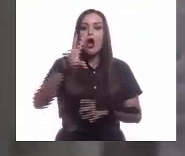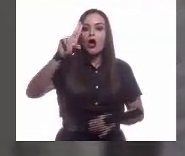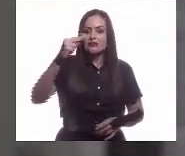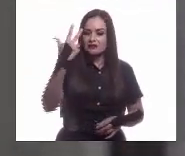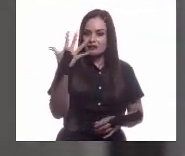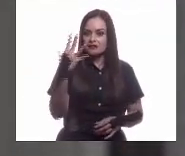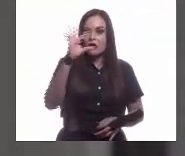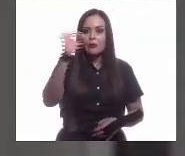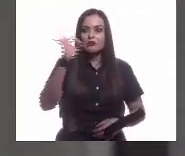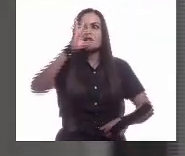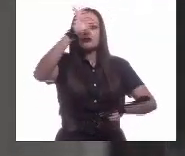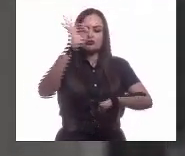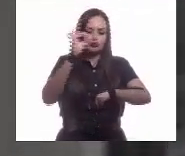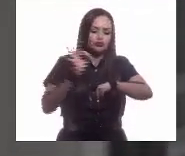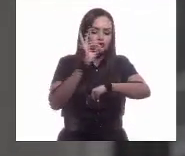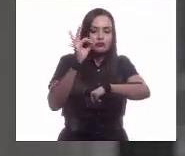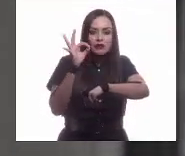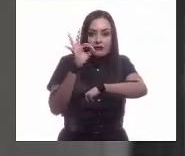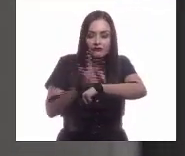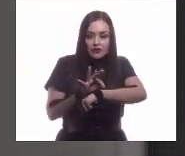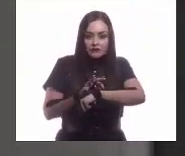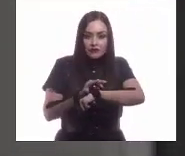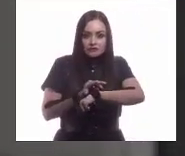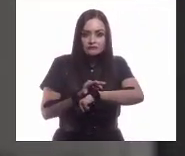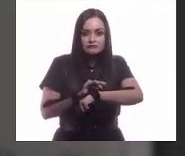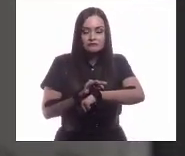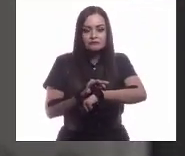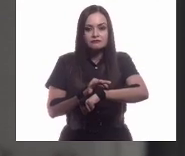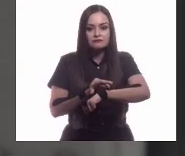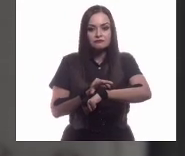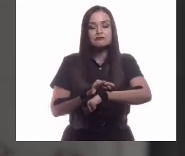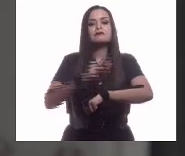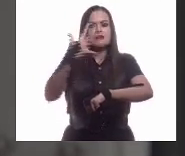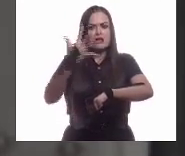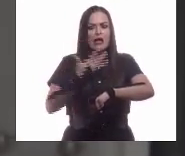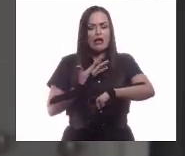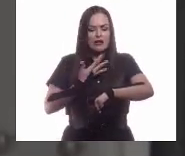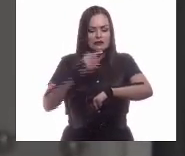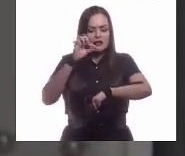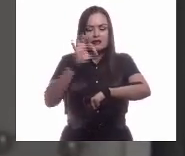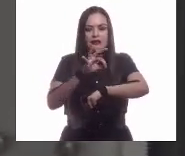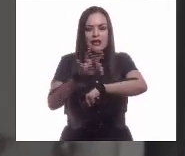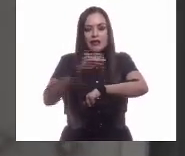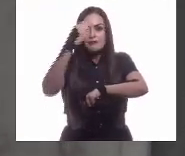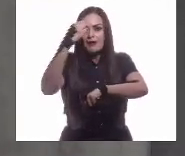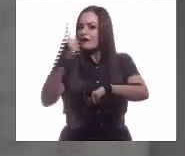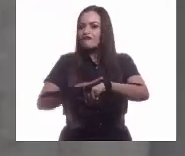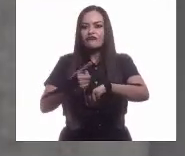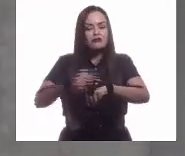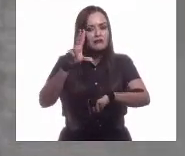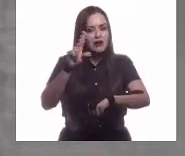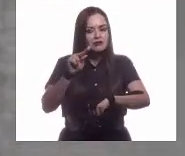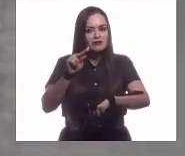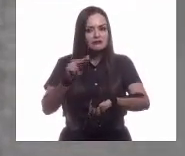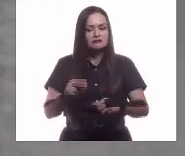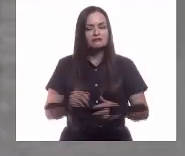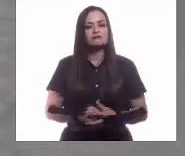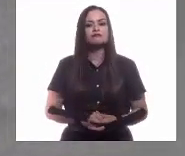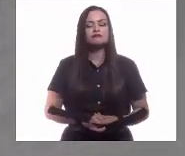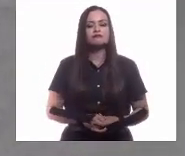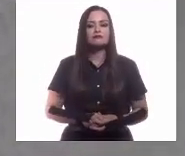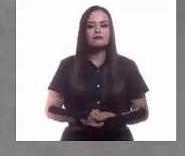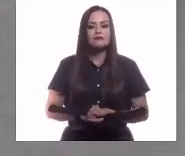de los moscos en los polígonos seleccionados portan ya esta bacteria, Wolbachia. ¿Y qué hace esta bacteria?